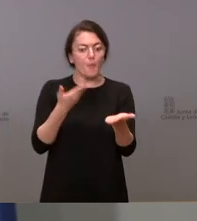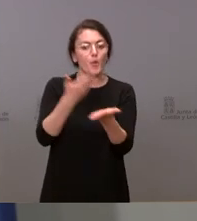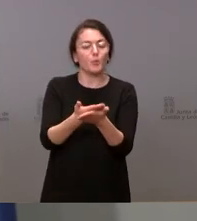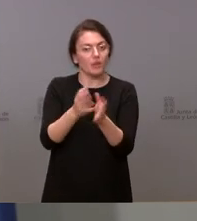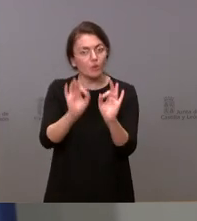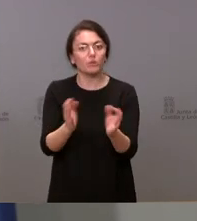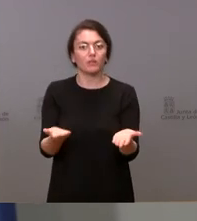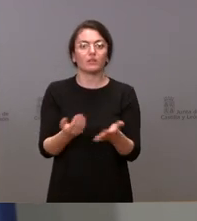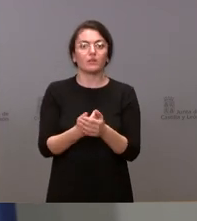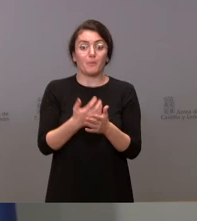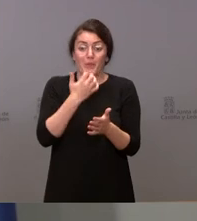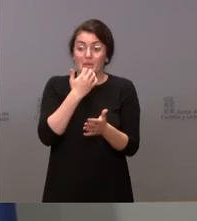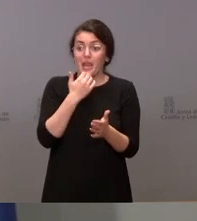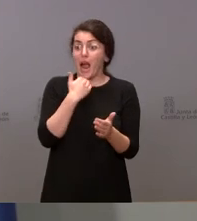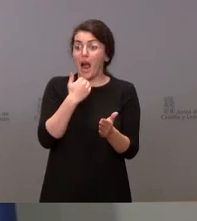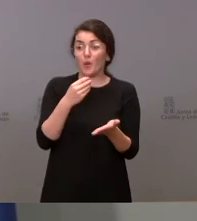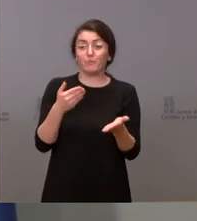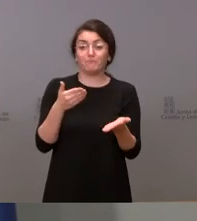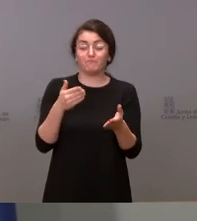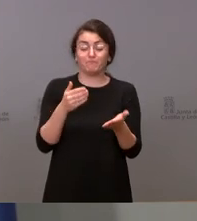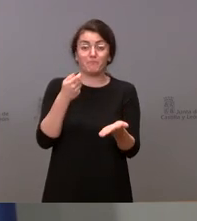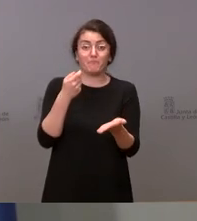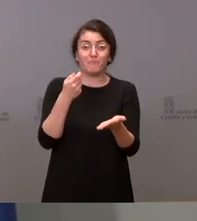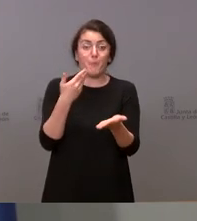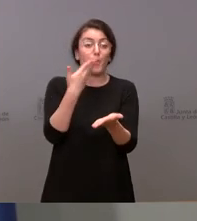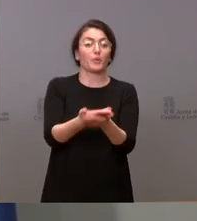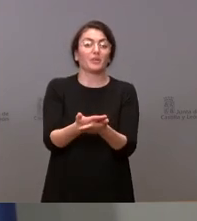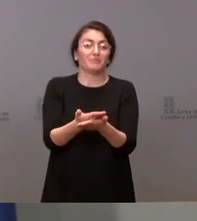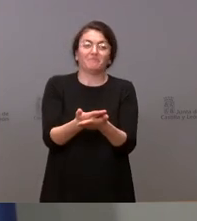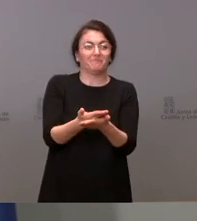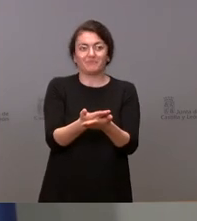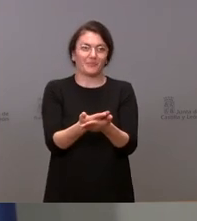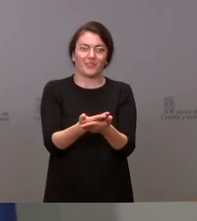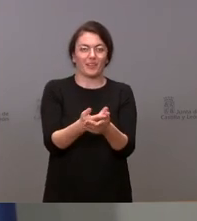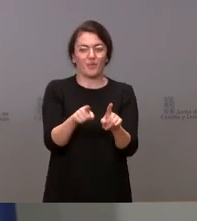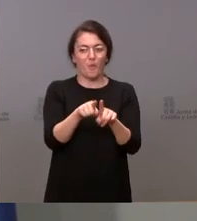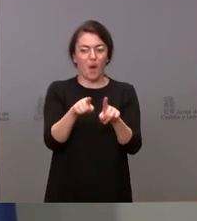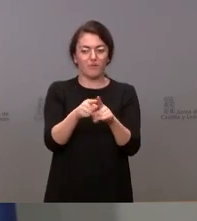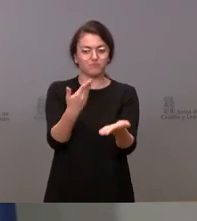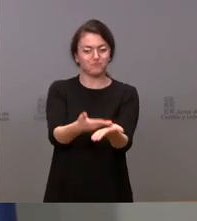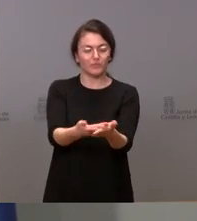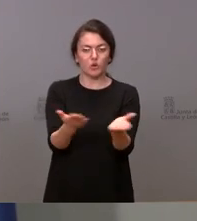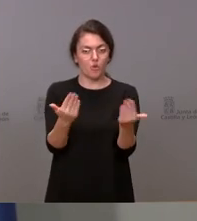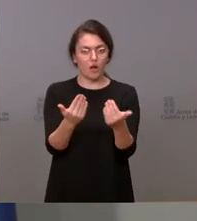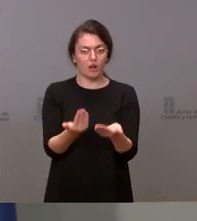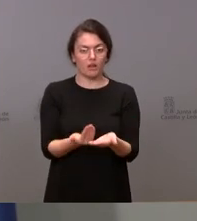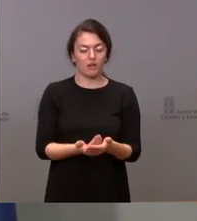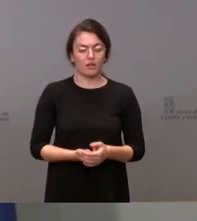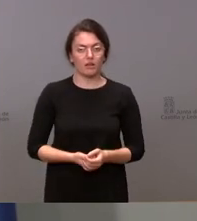propuestas concretas, el Partido Socialista se disuelve como un azucarillo, o sea, desaparece. No hay una propuesta. Yo no